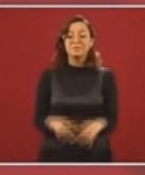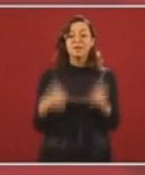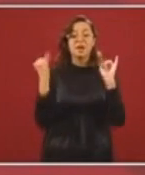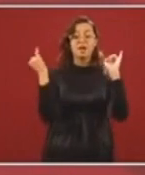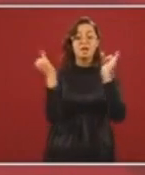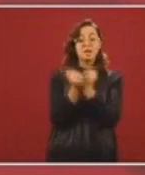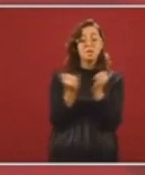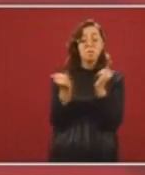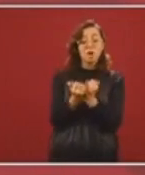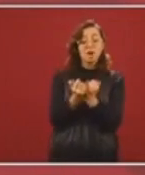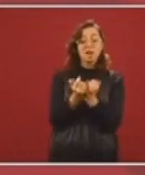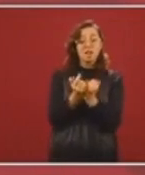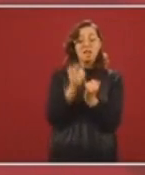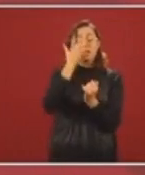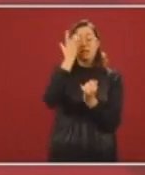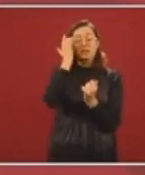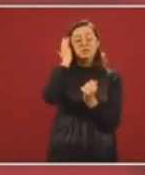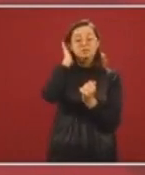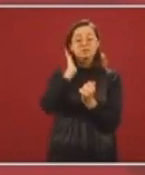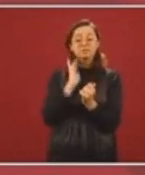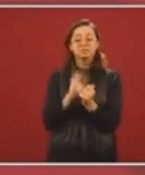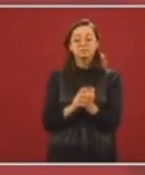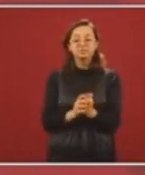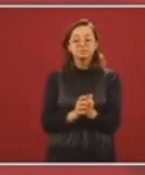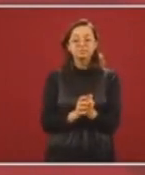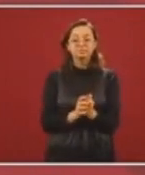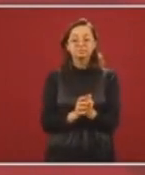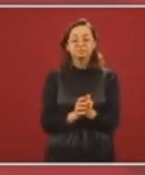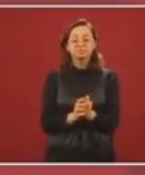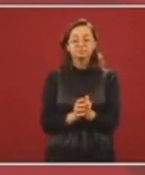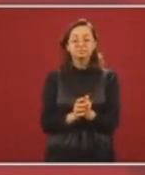adicionalmente, como ya lo mencioné,